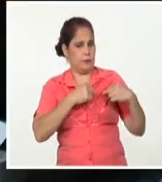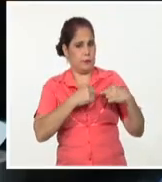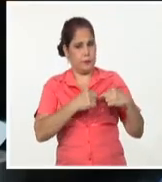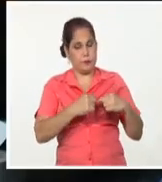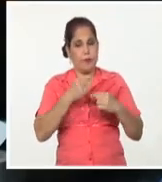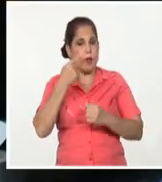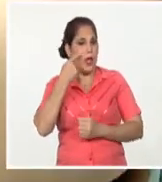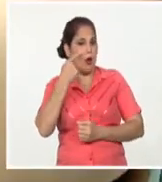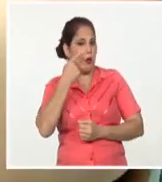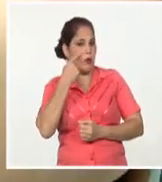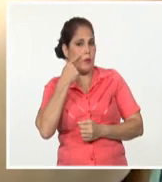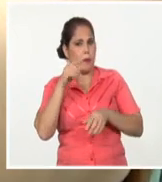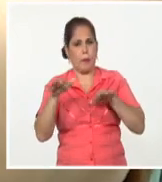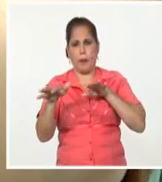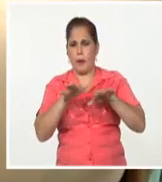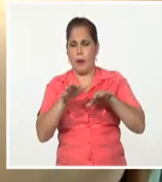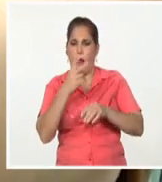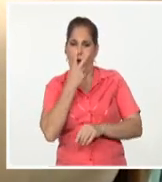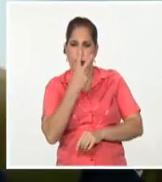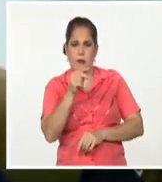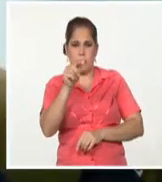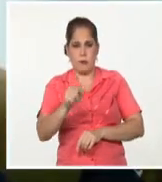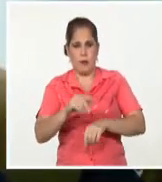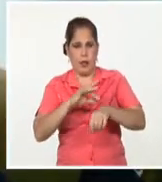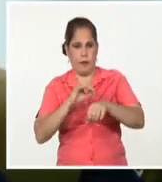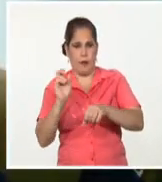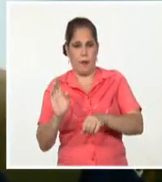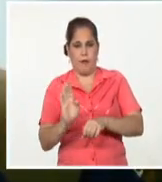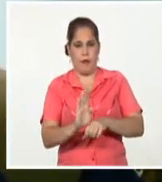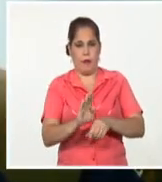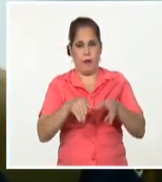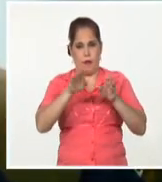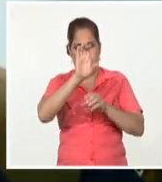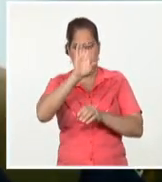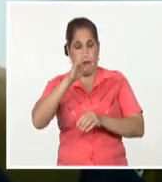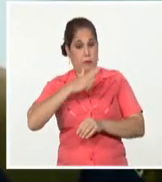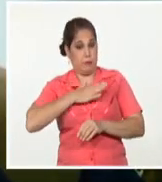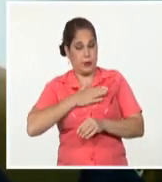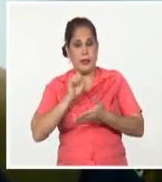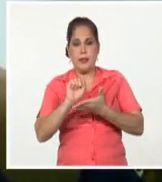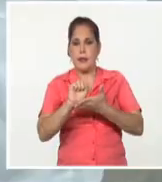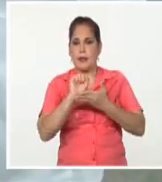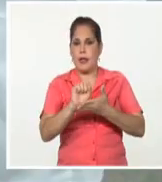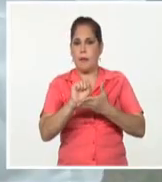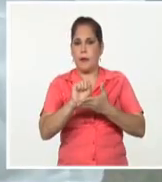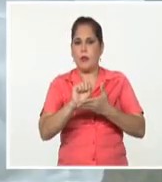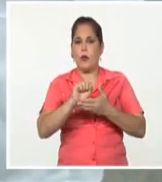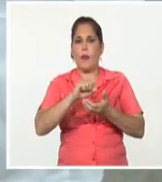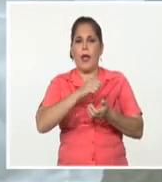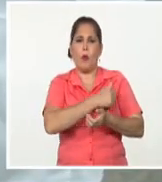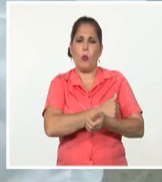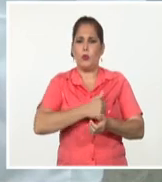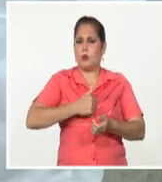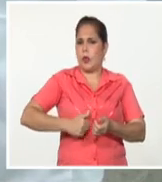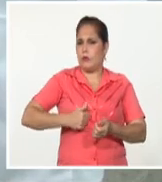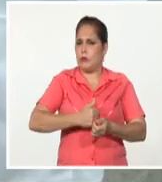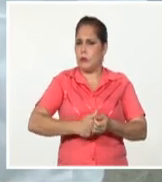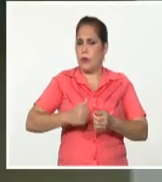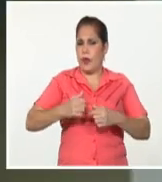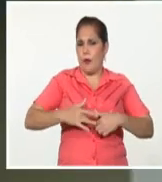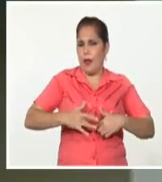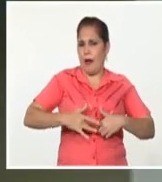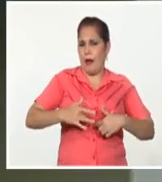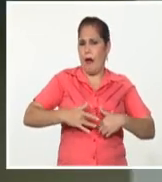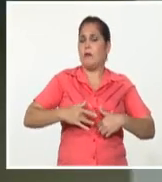se encuentran listas para la atención al paciente. Además, poseen servicio de ultrasonido, consulta de